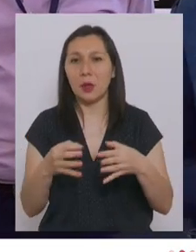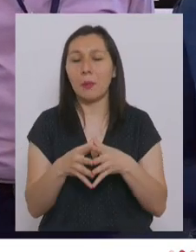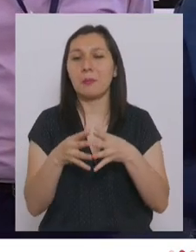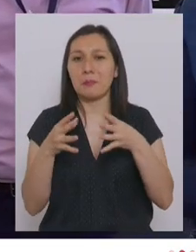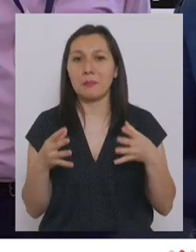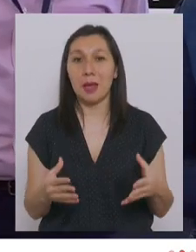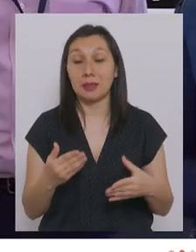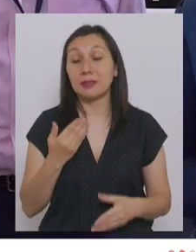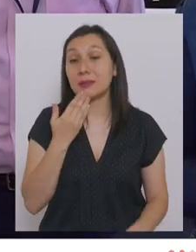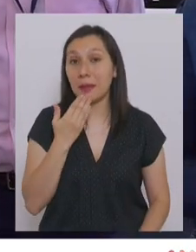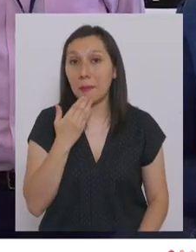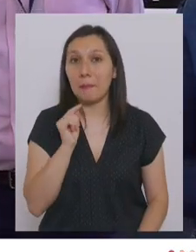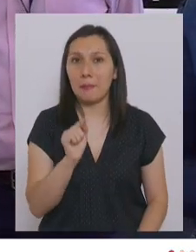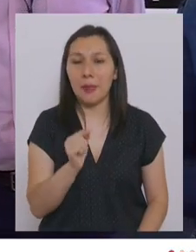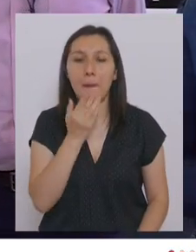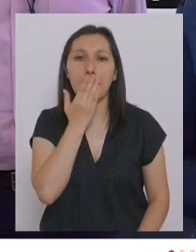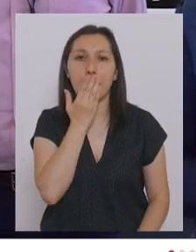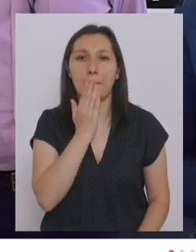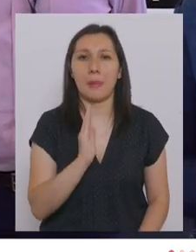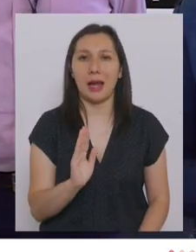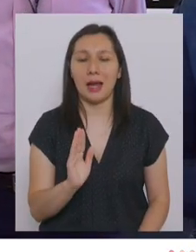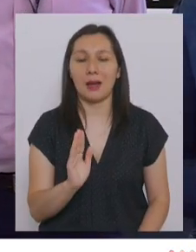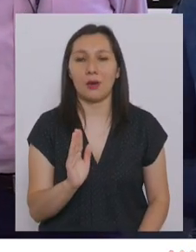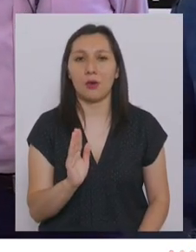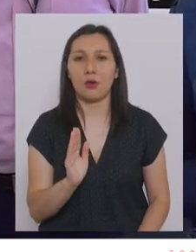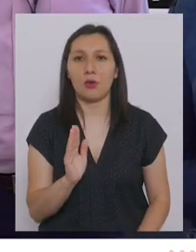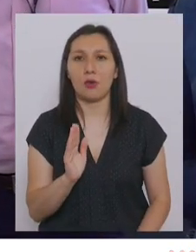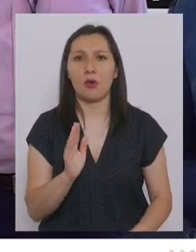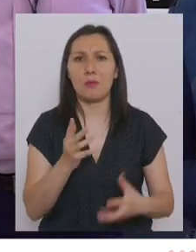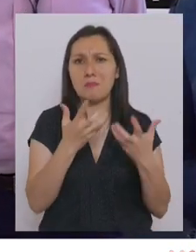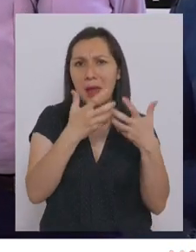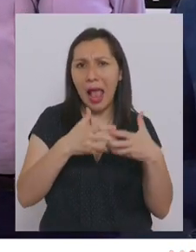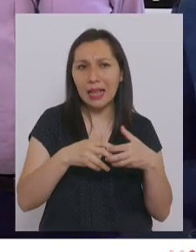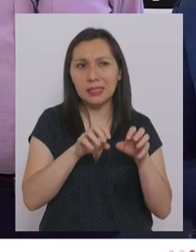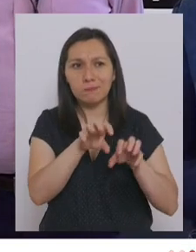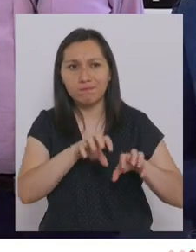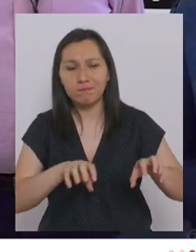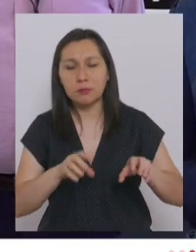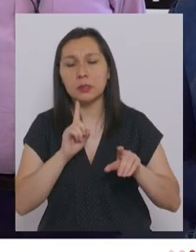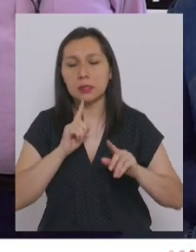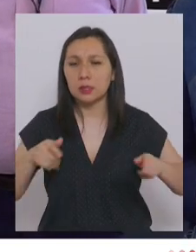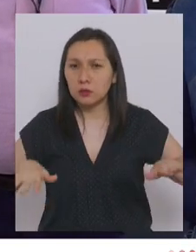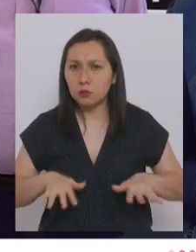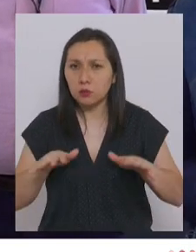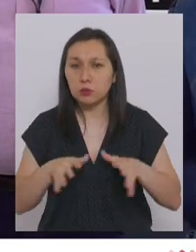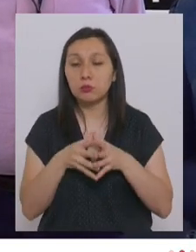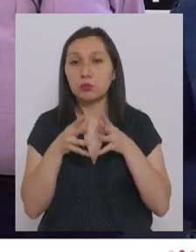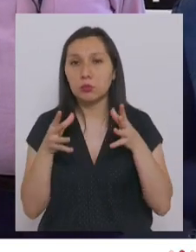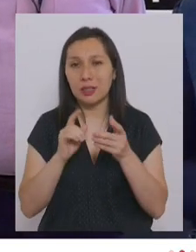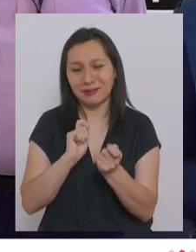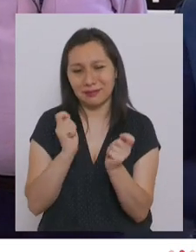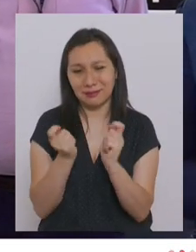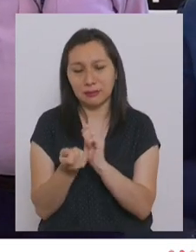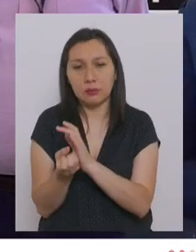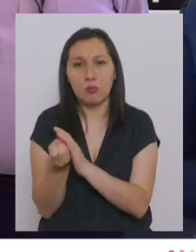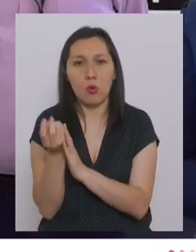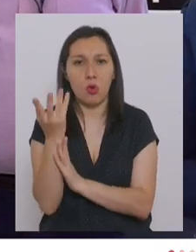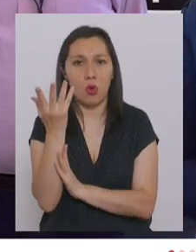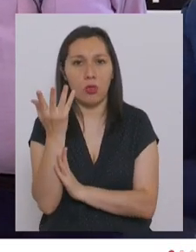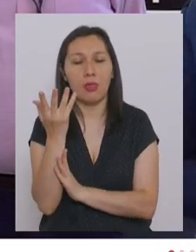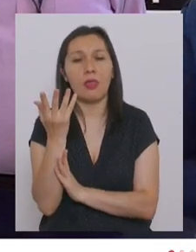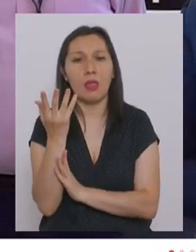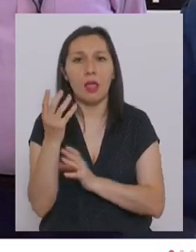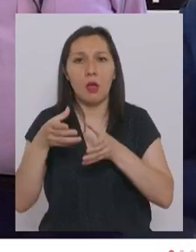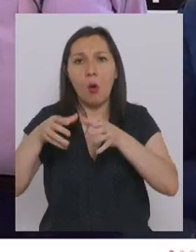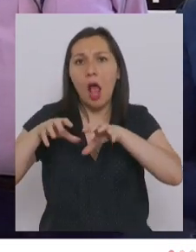también con mejor equipamiento. Y por eso hemos hecho un esfuerzo muy grande por hacer una renovación y una modernización de las